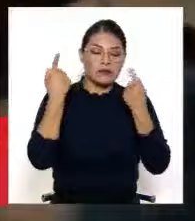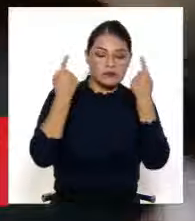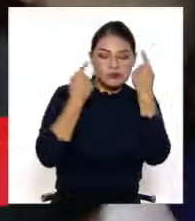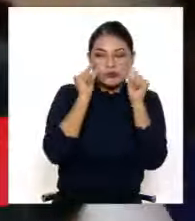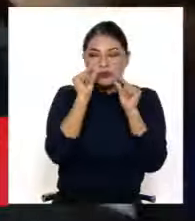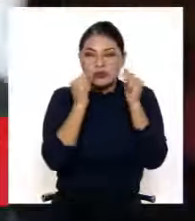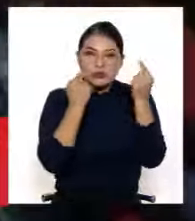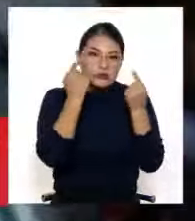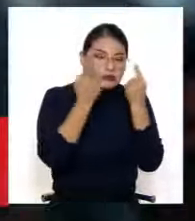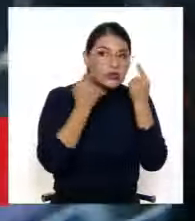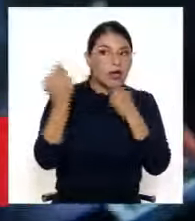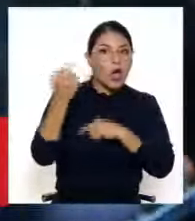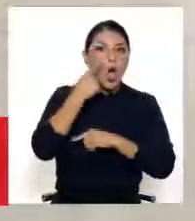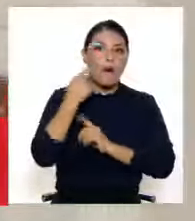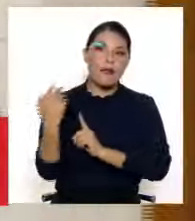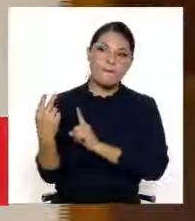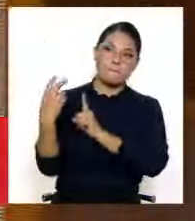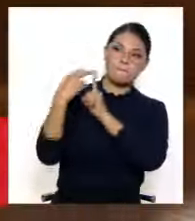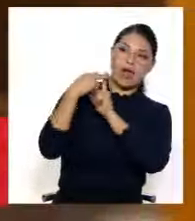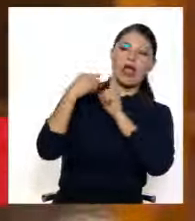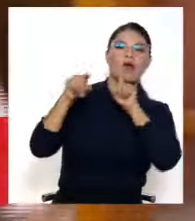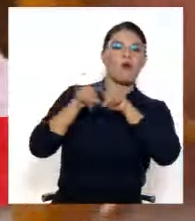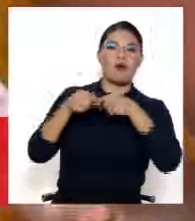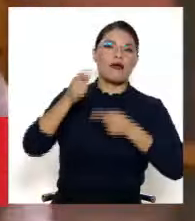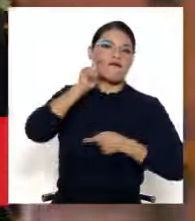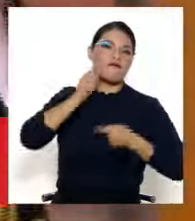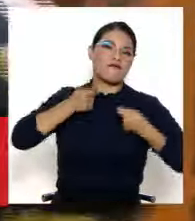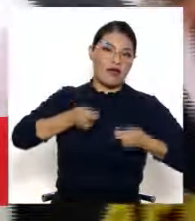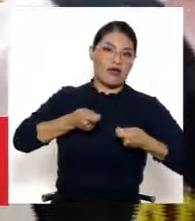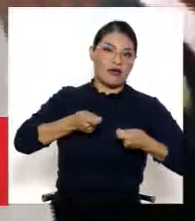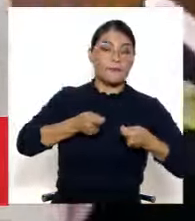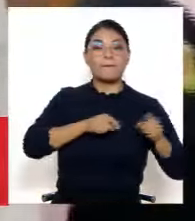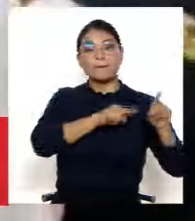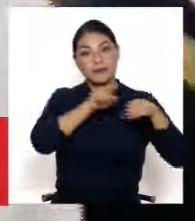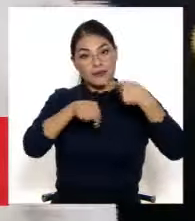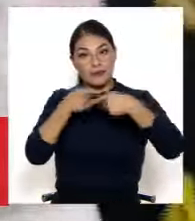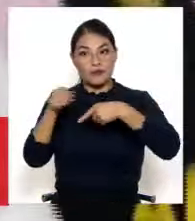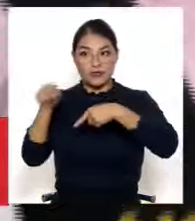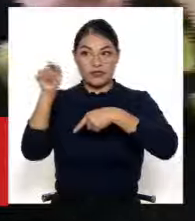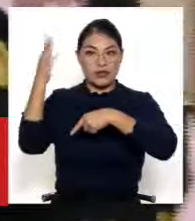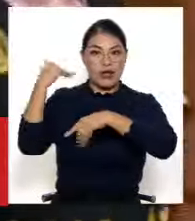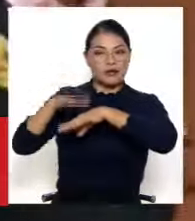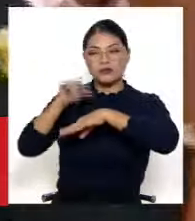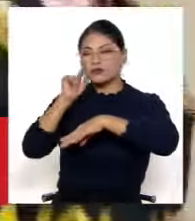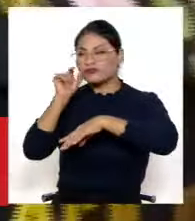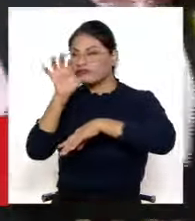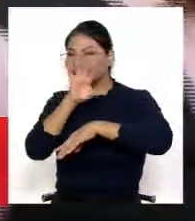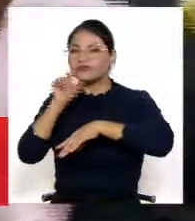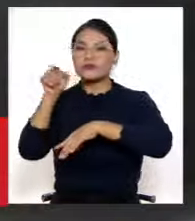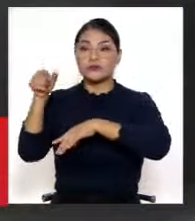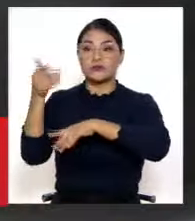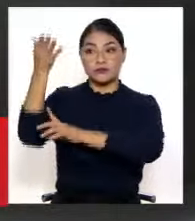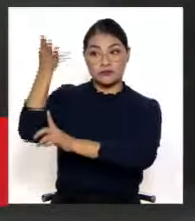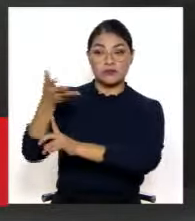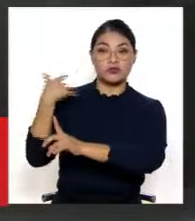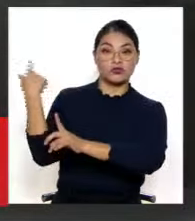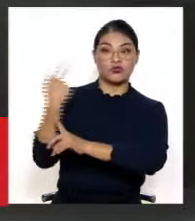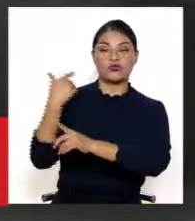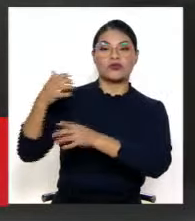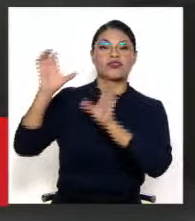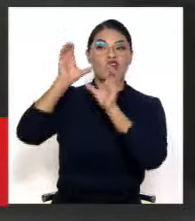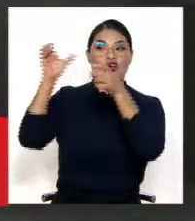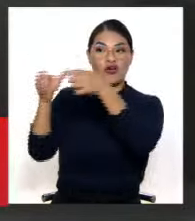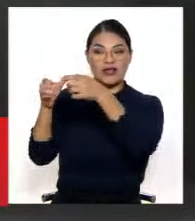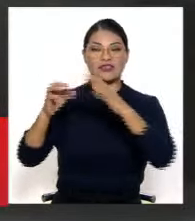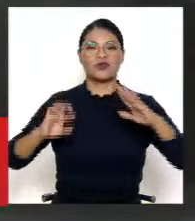de inconsciencia abusó de ella tras conocerse este caso Díaz monago qui fue ido por la región Pasco fue expulsado